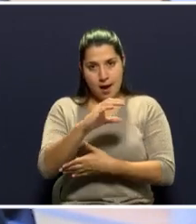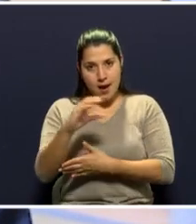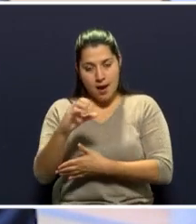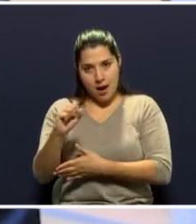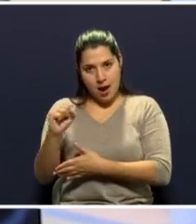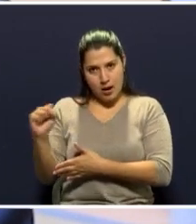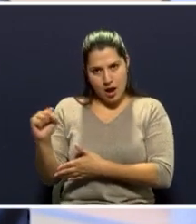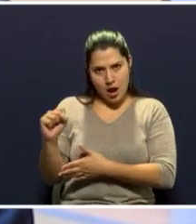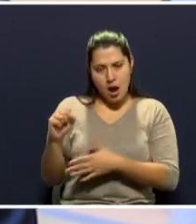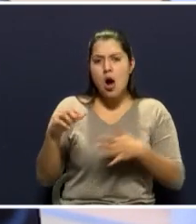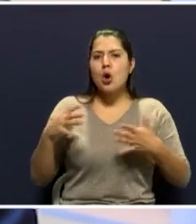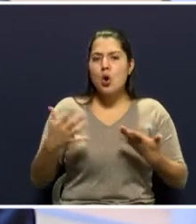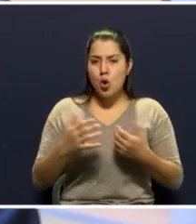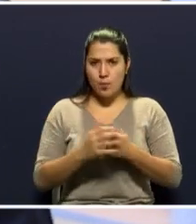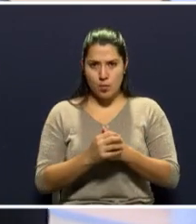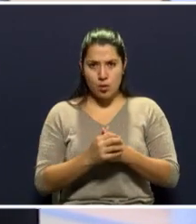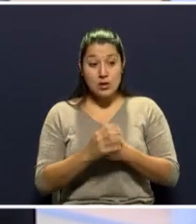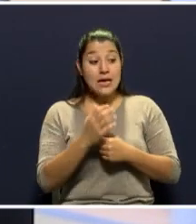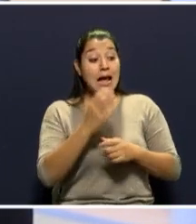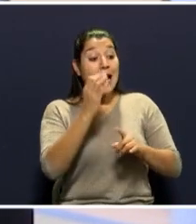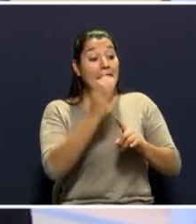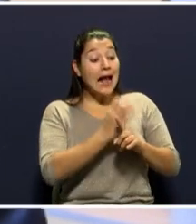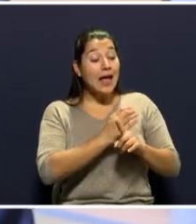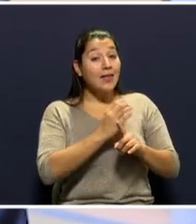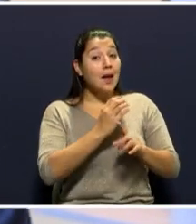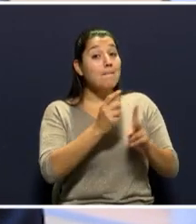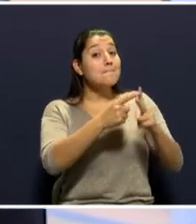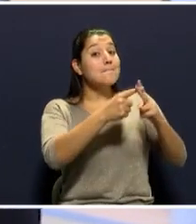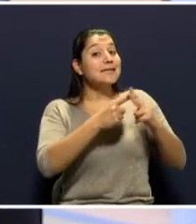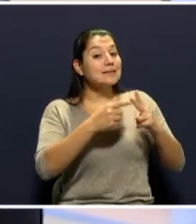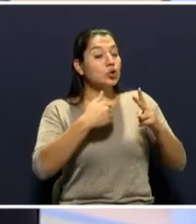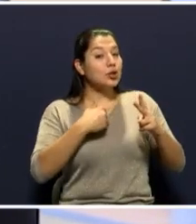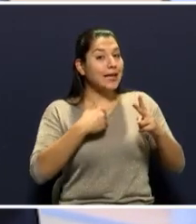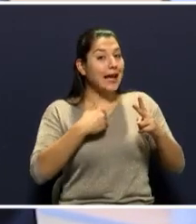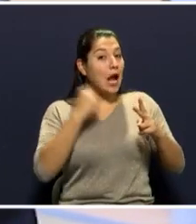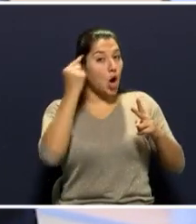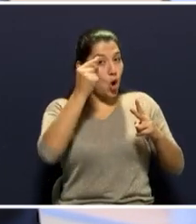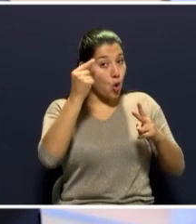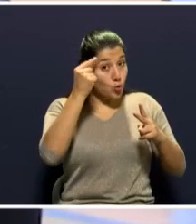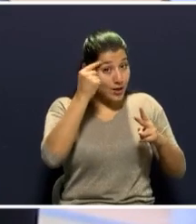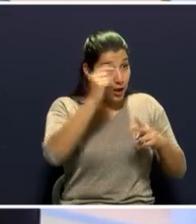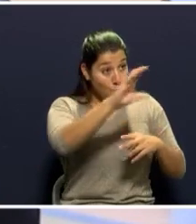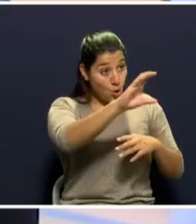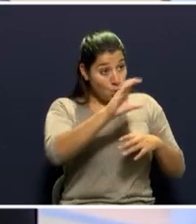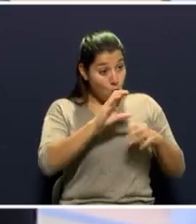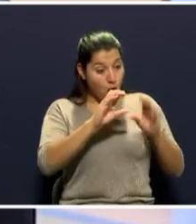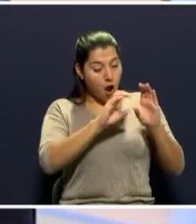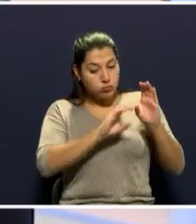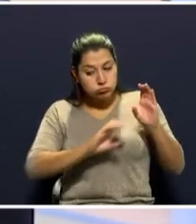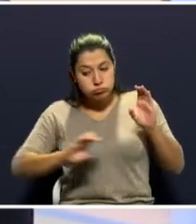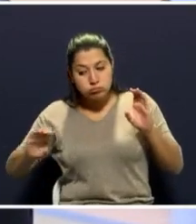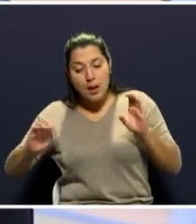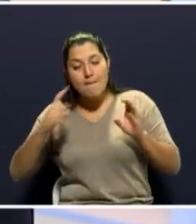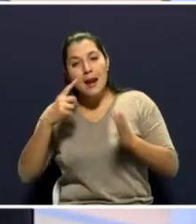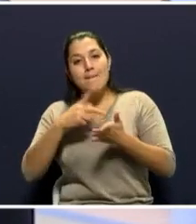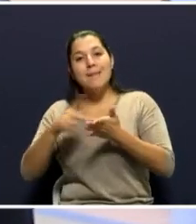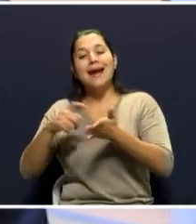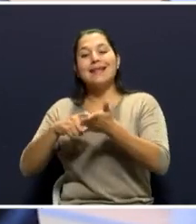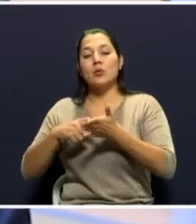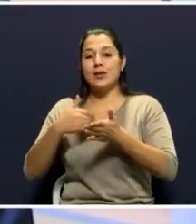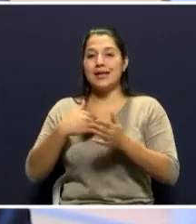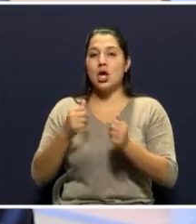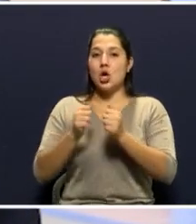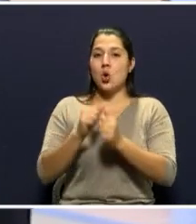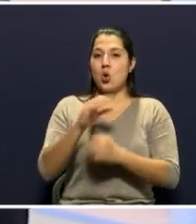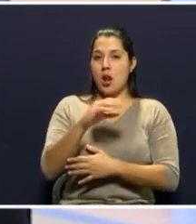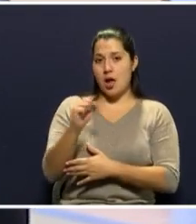utilizando fondos de los préstamos que va a recibir el gobierno. Y número 2, quitarle cargas al sector productivo, porque el sector productivo es el que